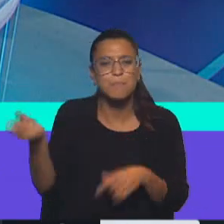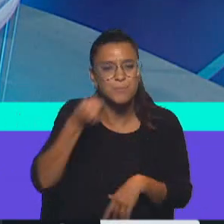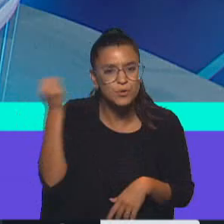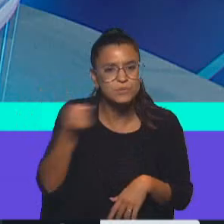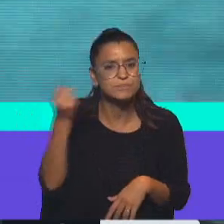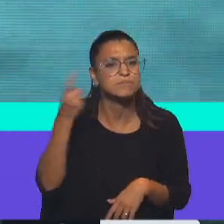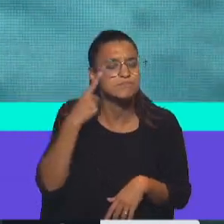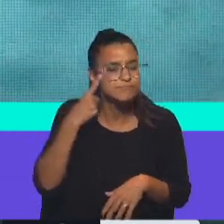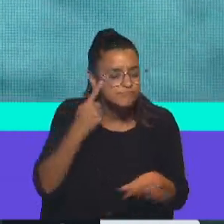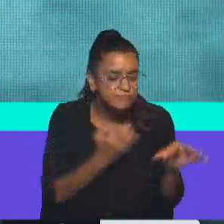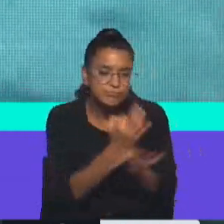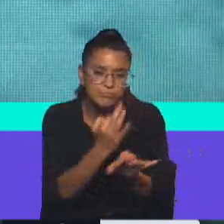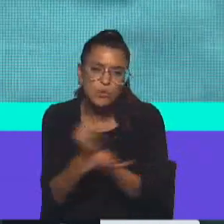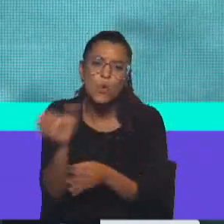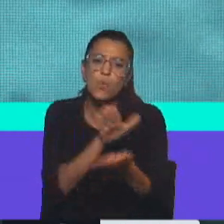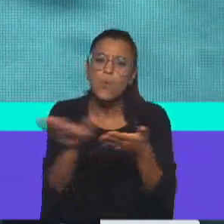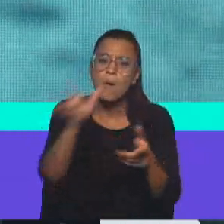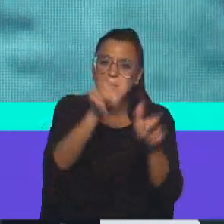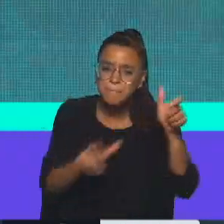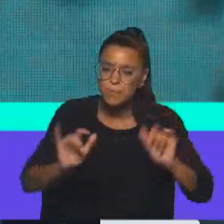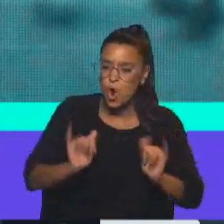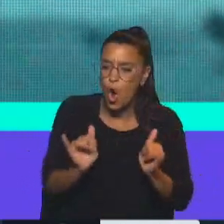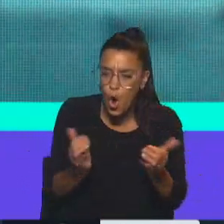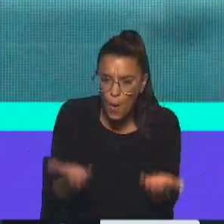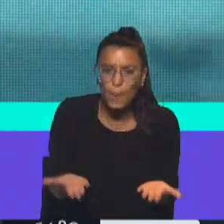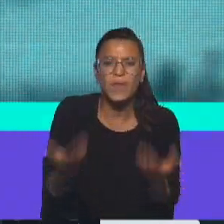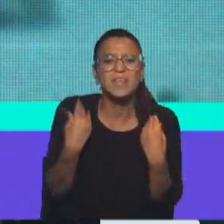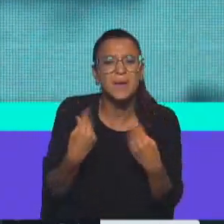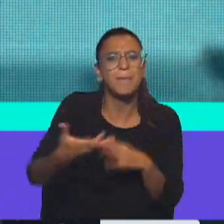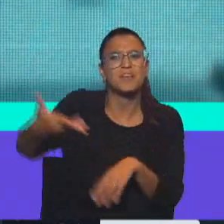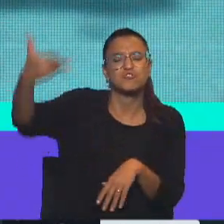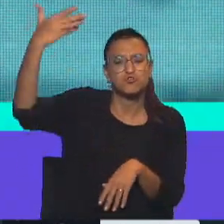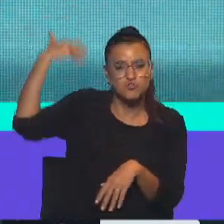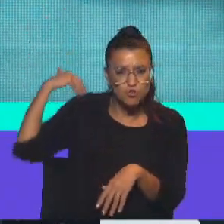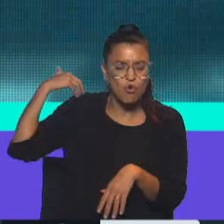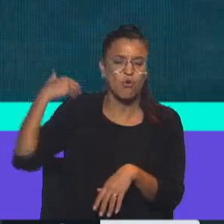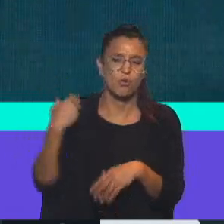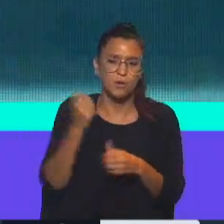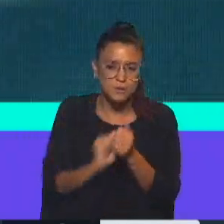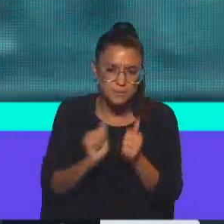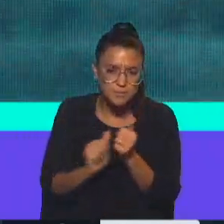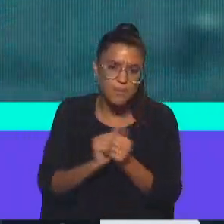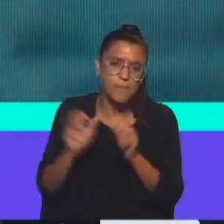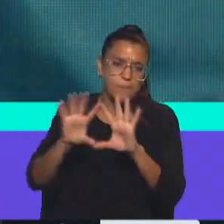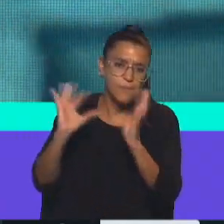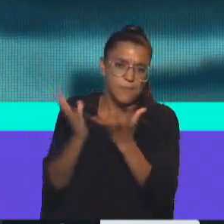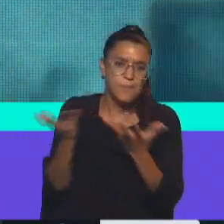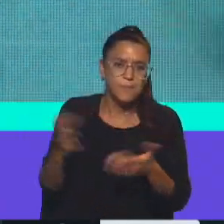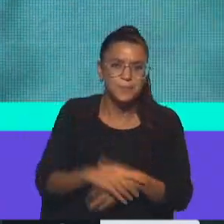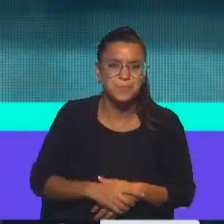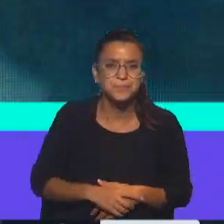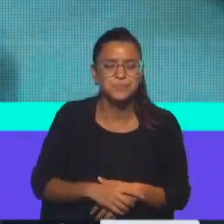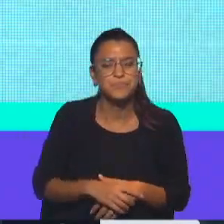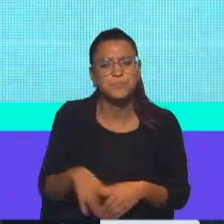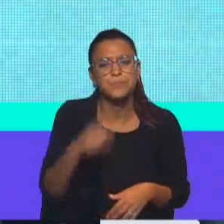de concientizar a las nuevas generaciones de lo que pasó justamente en la historia del mundo, en la historia negra.